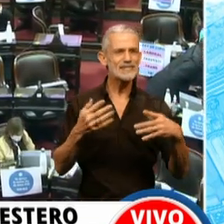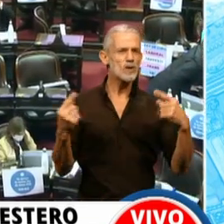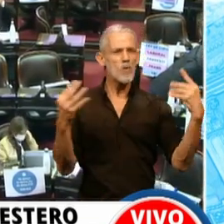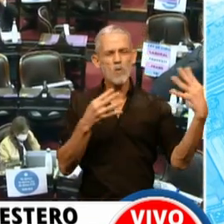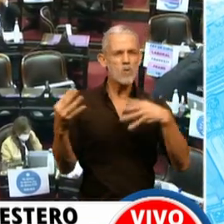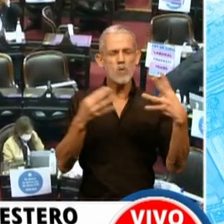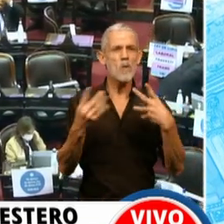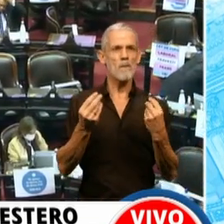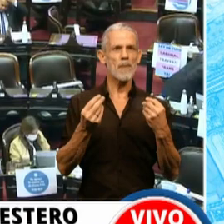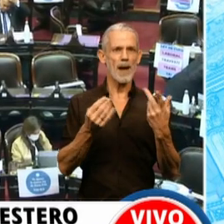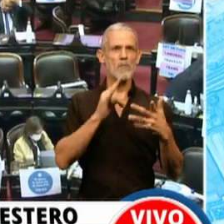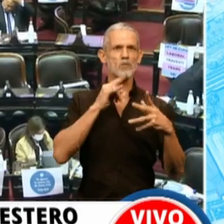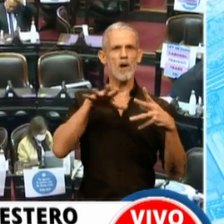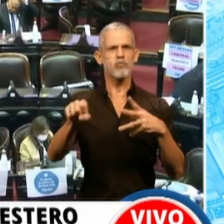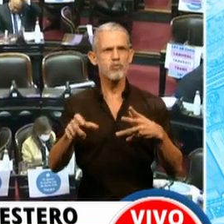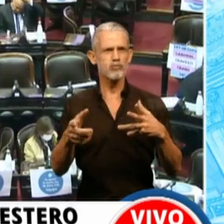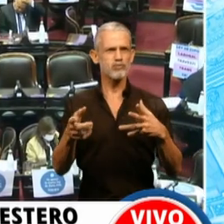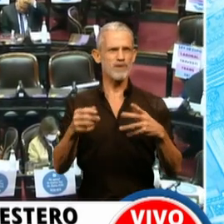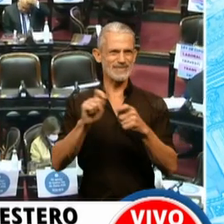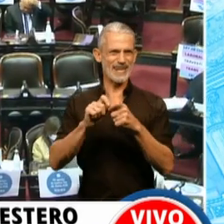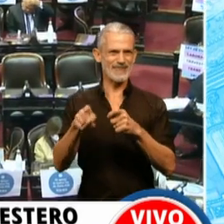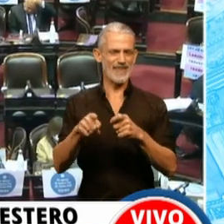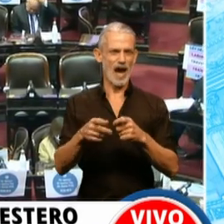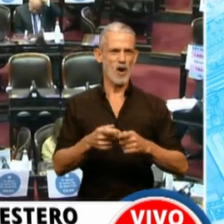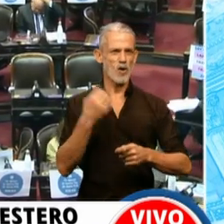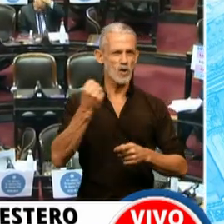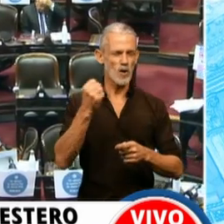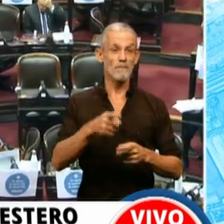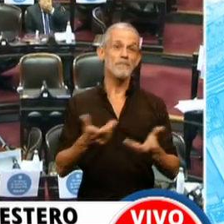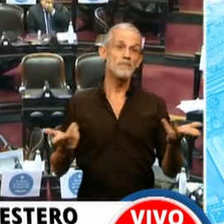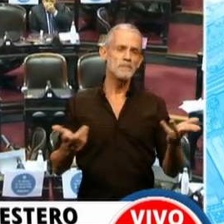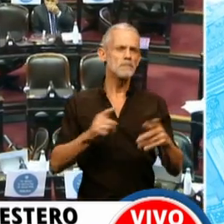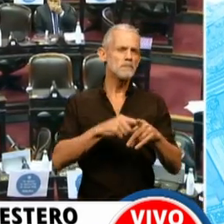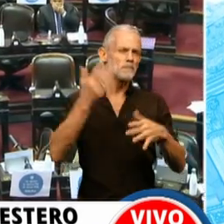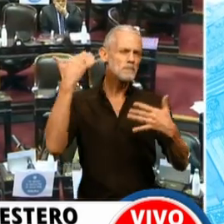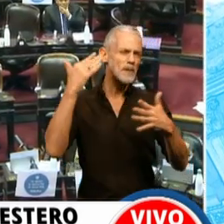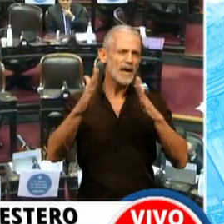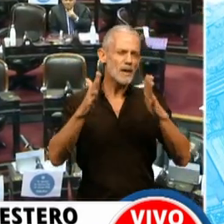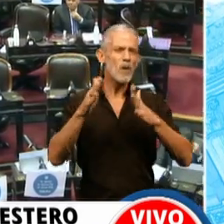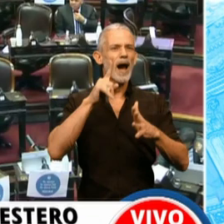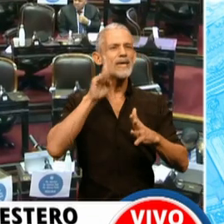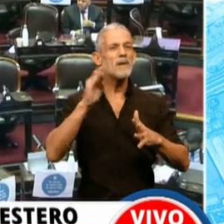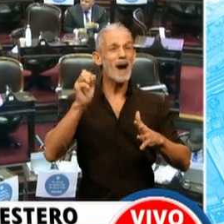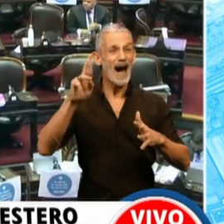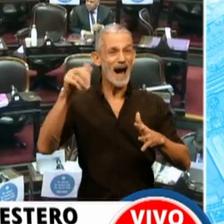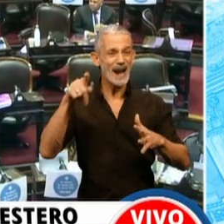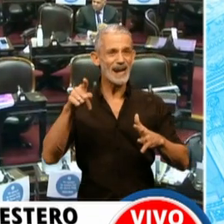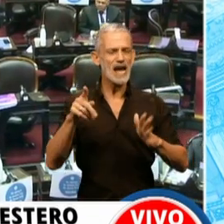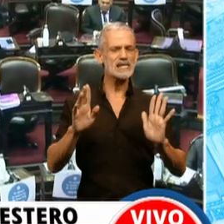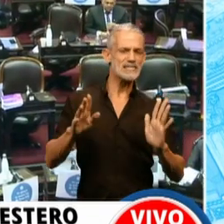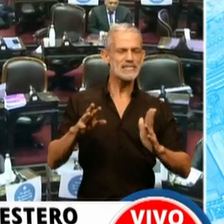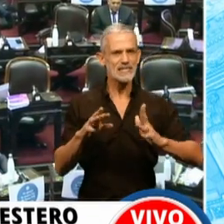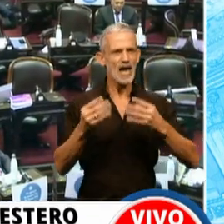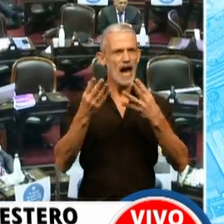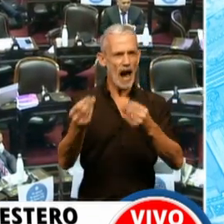volver a tomar el dominio de santiago del estero en ese entonces y va ya comienza a apoyar